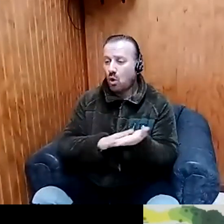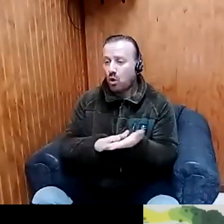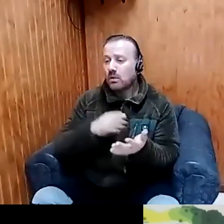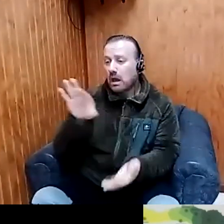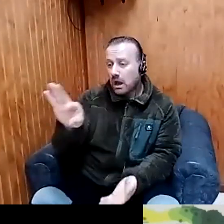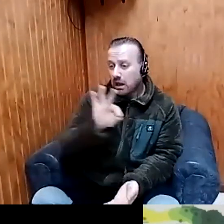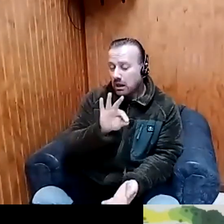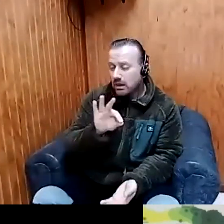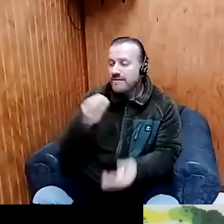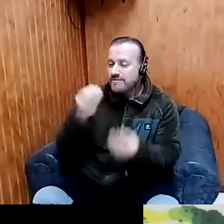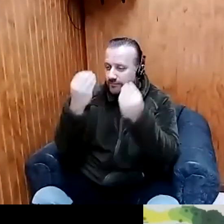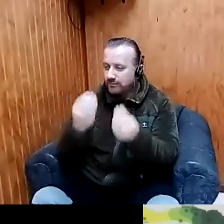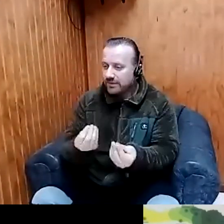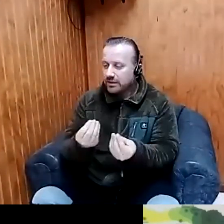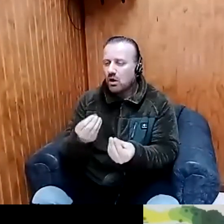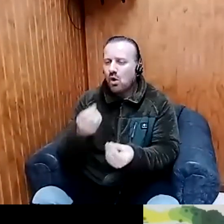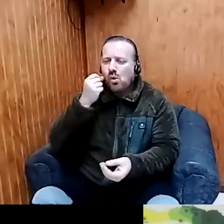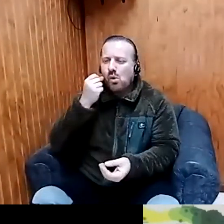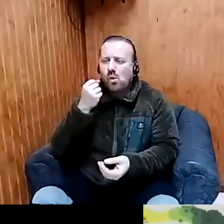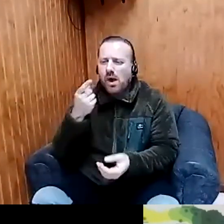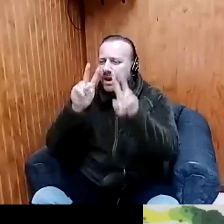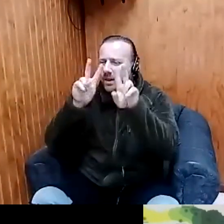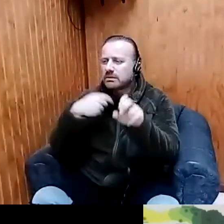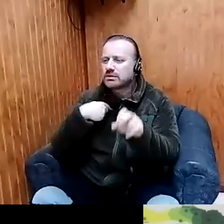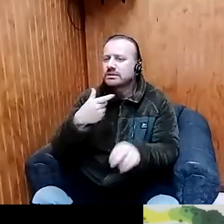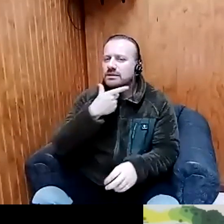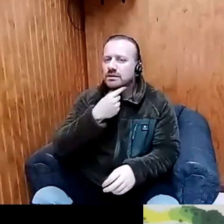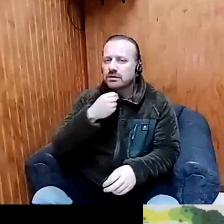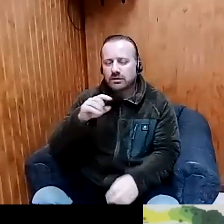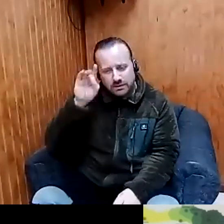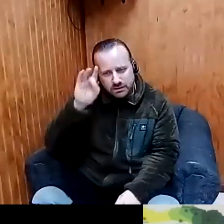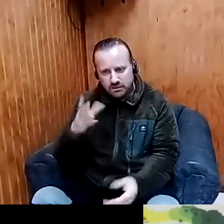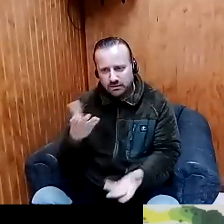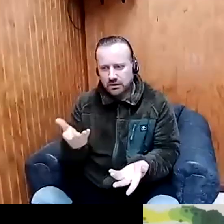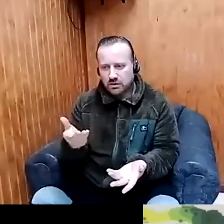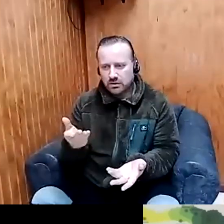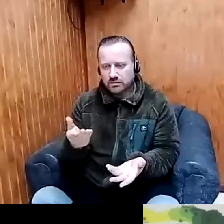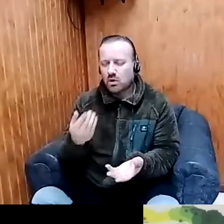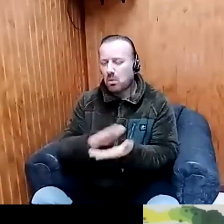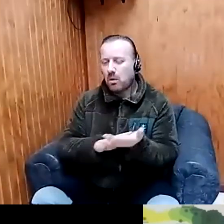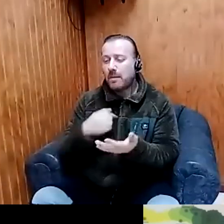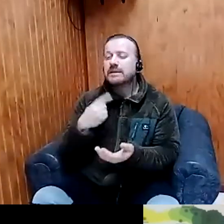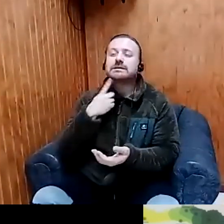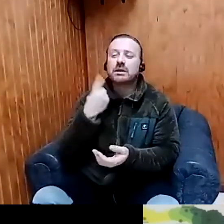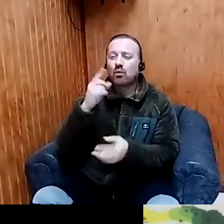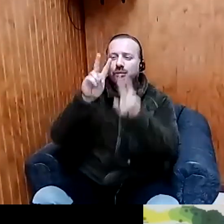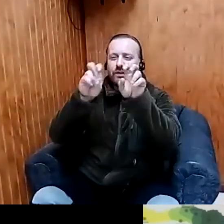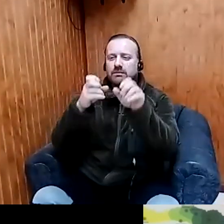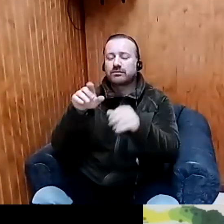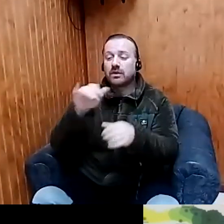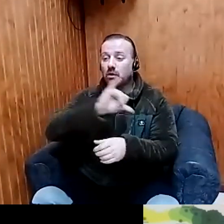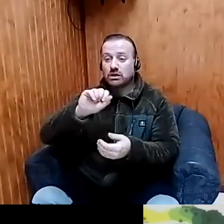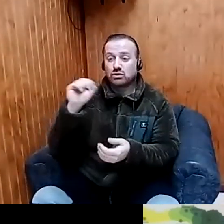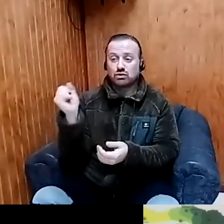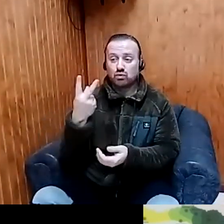qué fenómenos queremos que indaguen. ¿Sobre qué? Elijamos bien, ¿no? Pues me interesa mucho que indaguen sobre esta temática, ¿no? En segundo lugar,